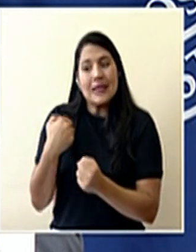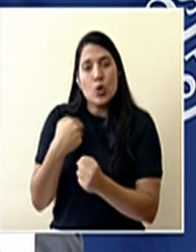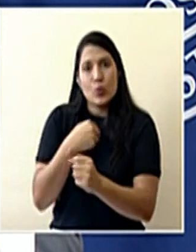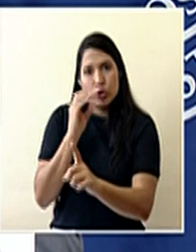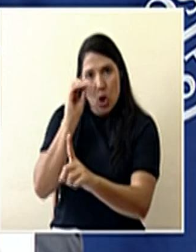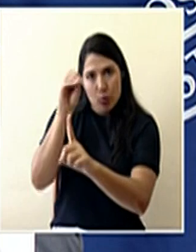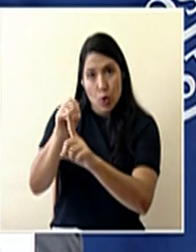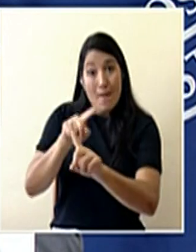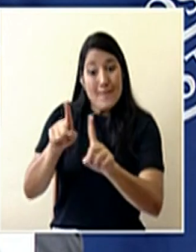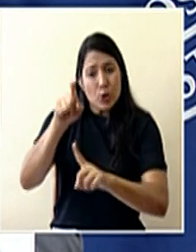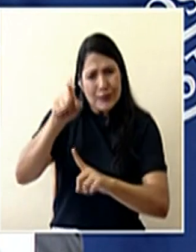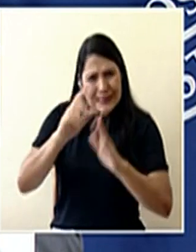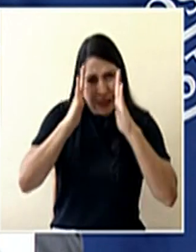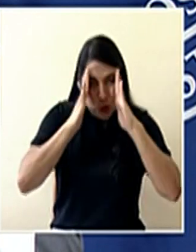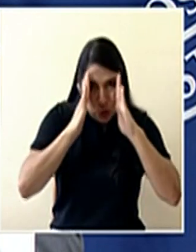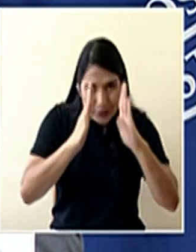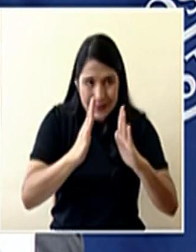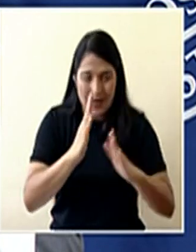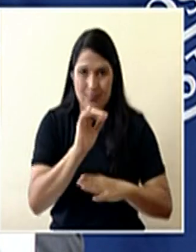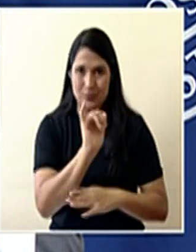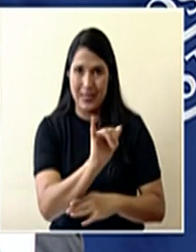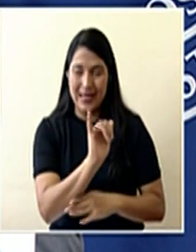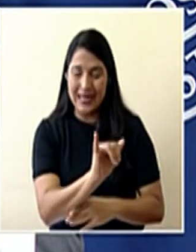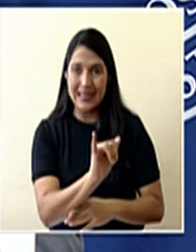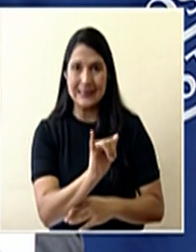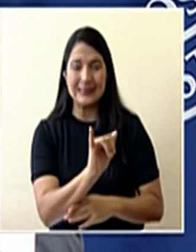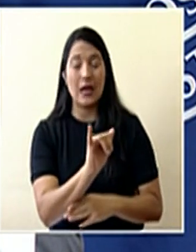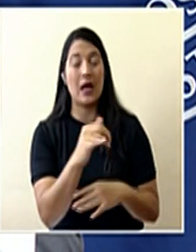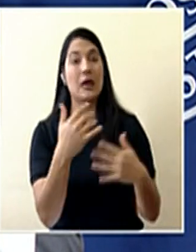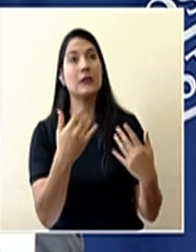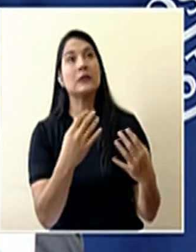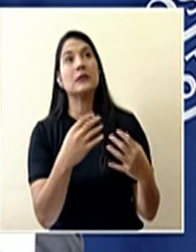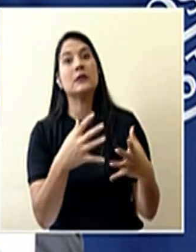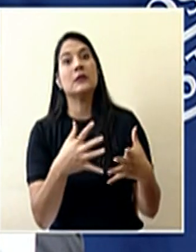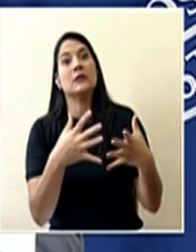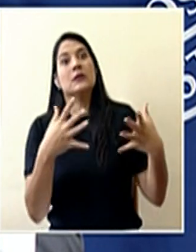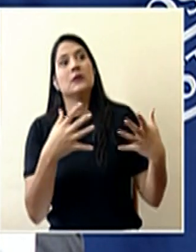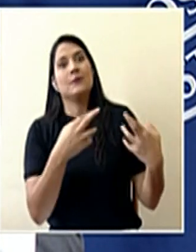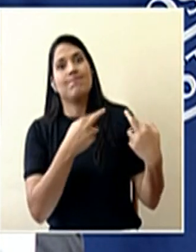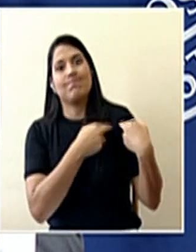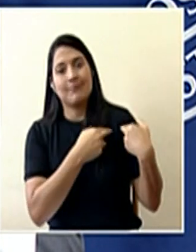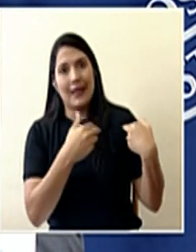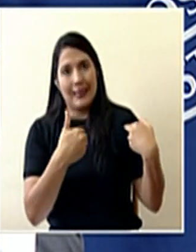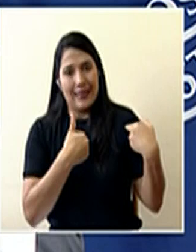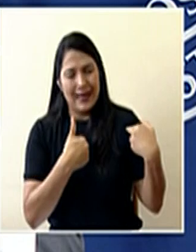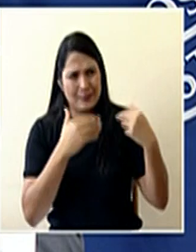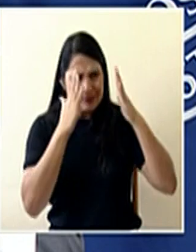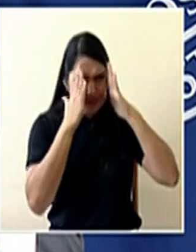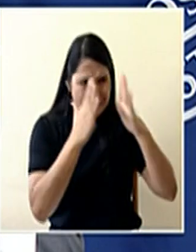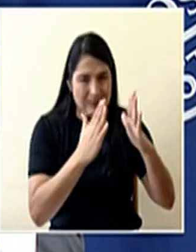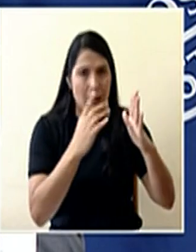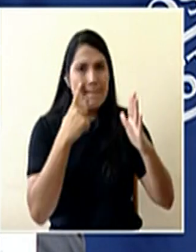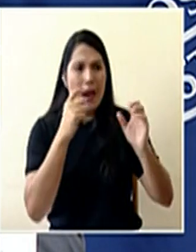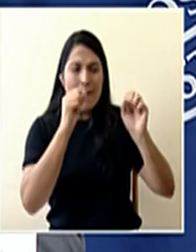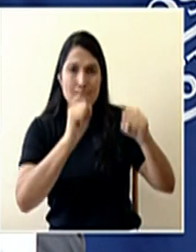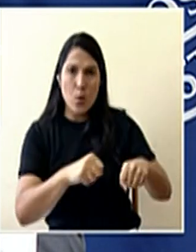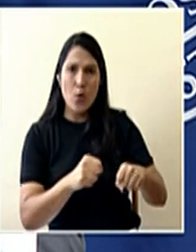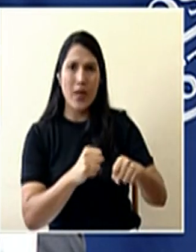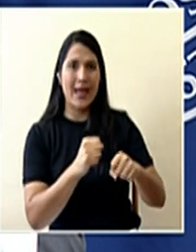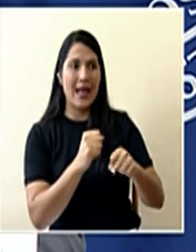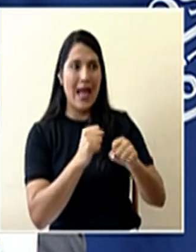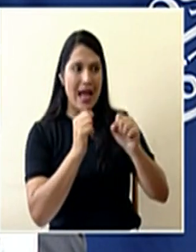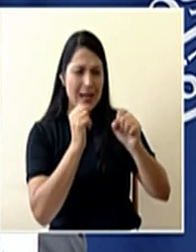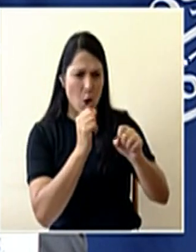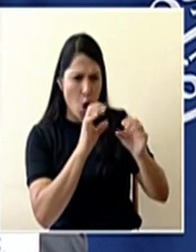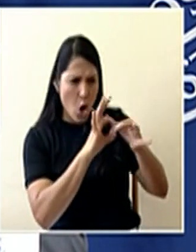de verdad concentrarnos en esa enorme fuerza que tenemos que poner para hacer todo ese